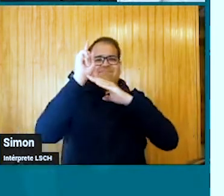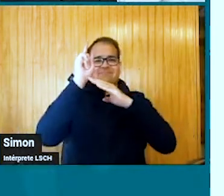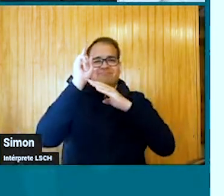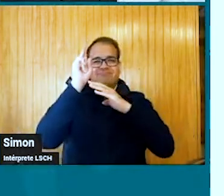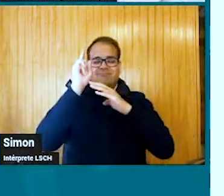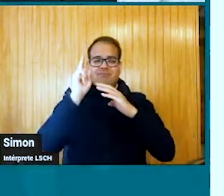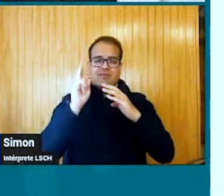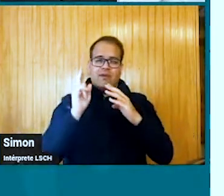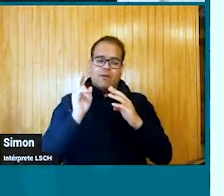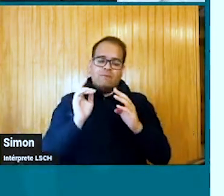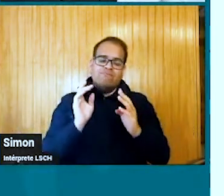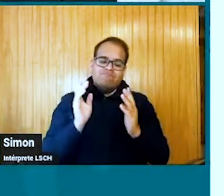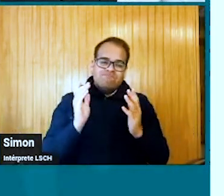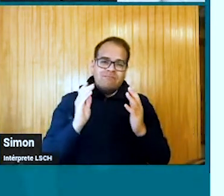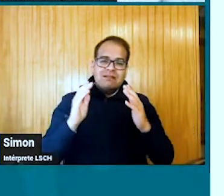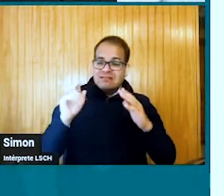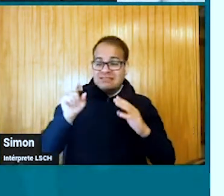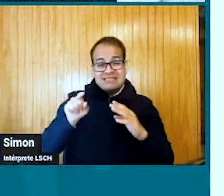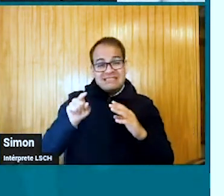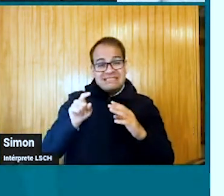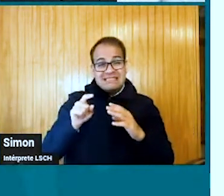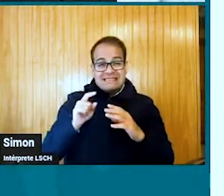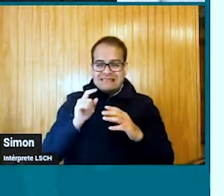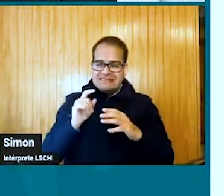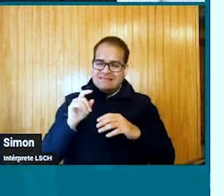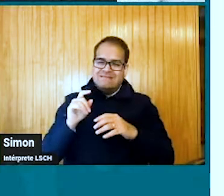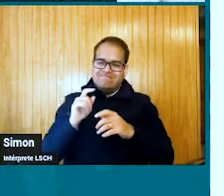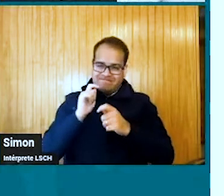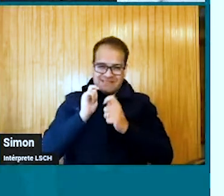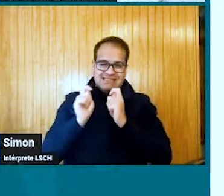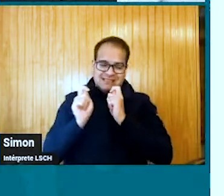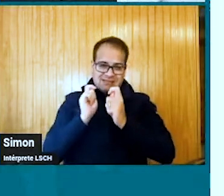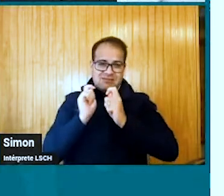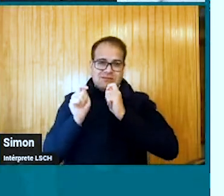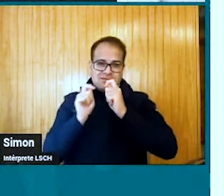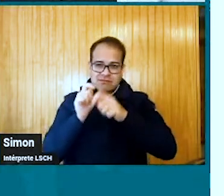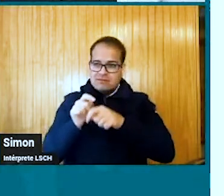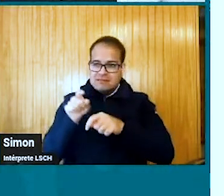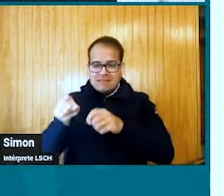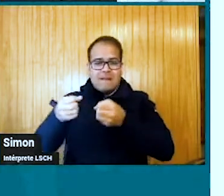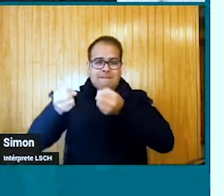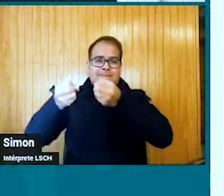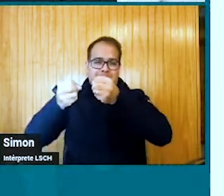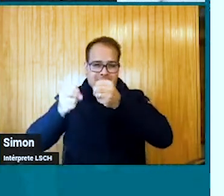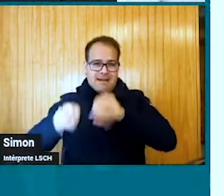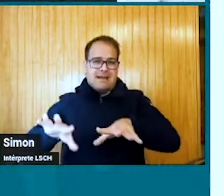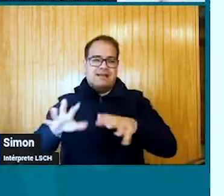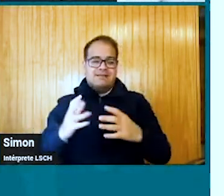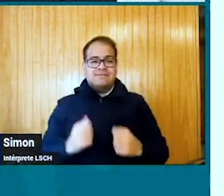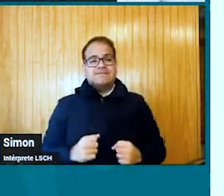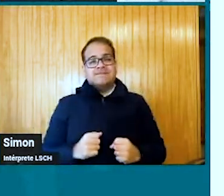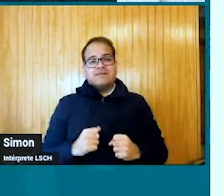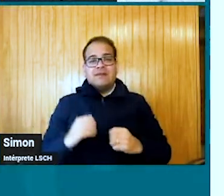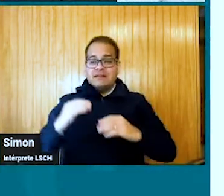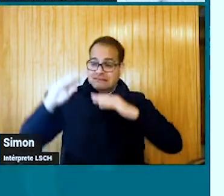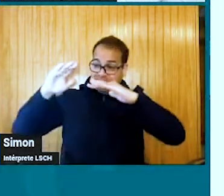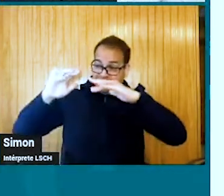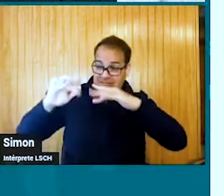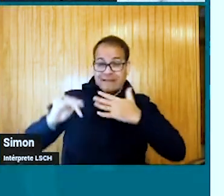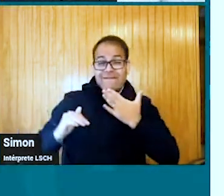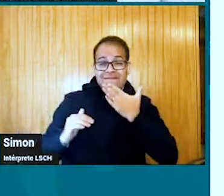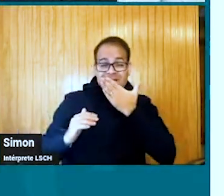Por lo tanto, los daños suelen ser mayores por lo mismo, un poco las heladas son más severas.